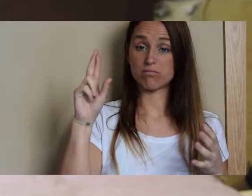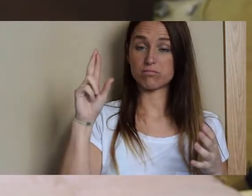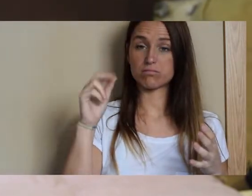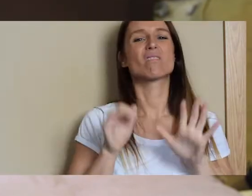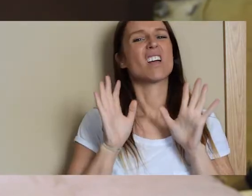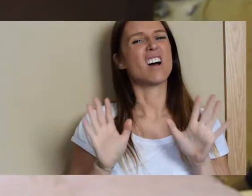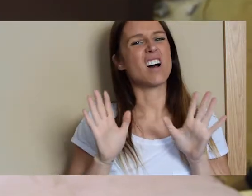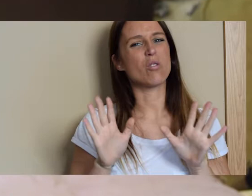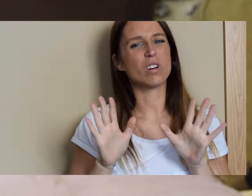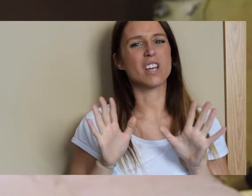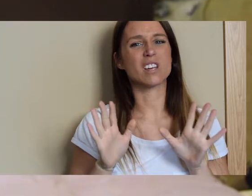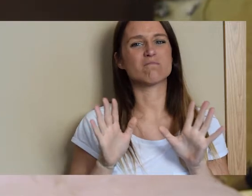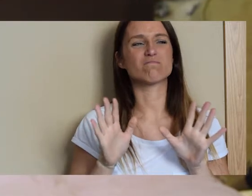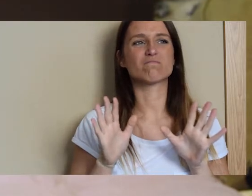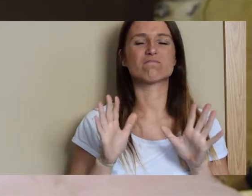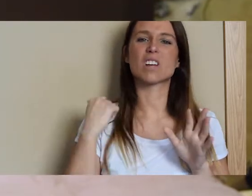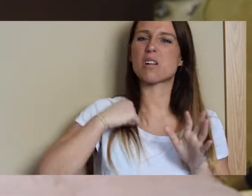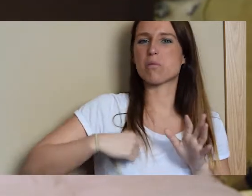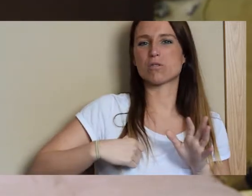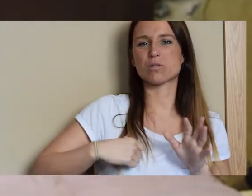letra a letra a ver cuál queda mejor.